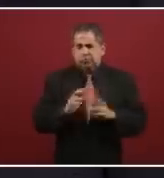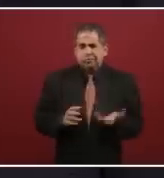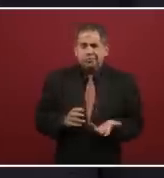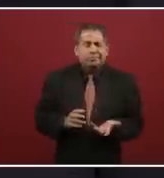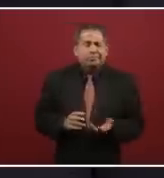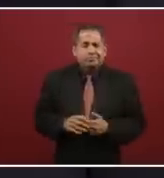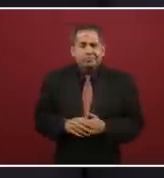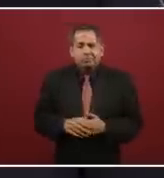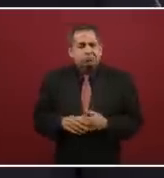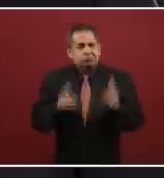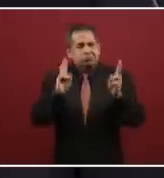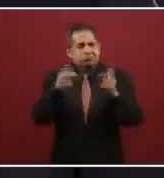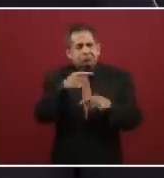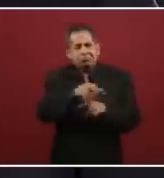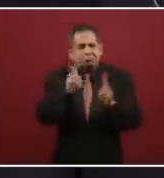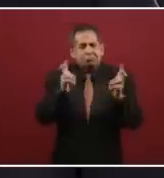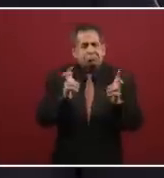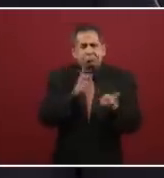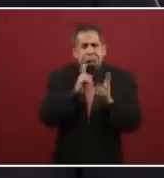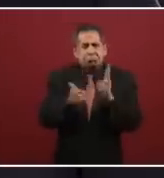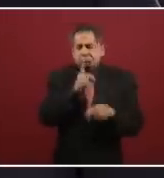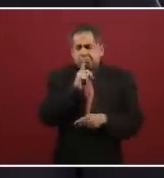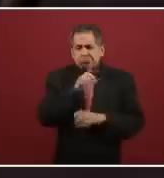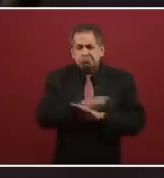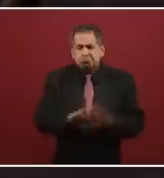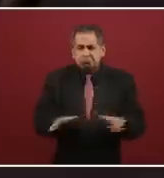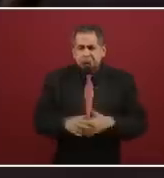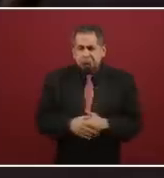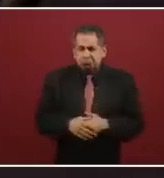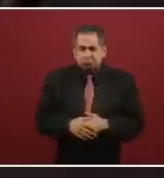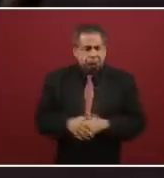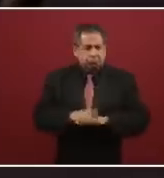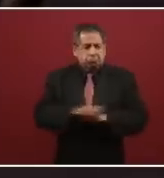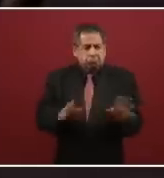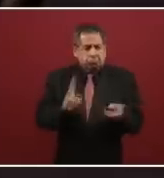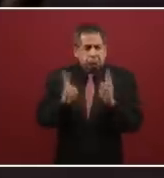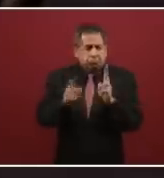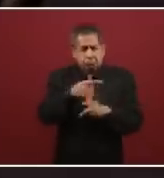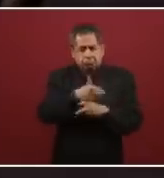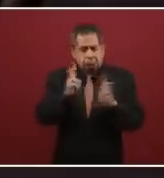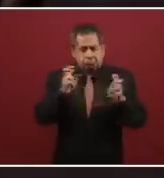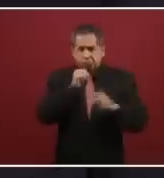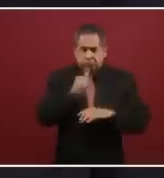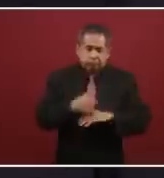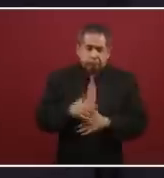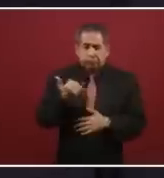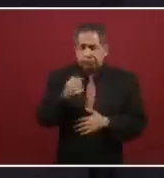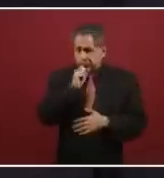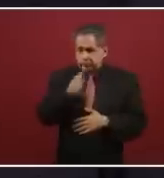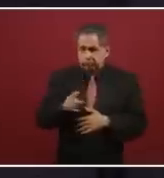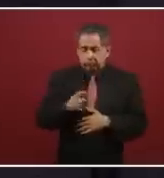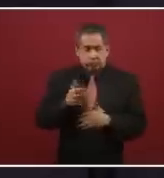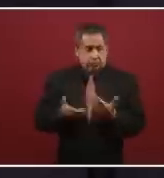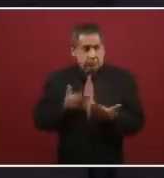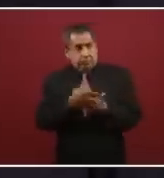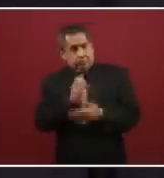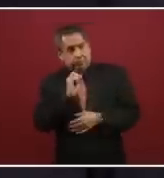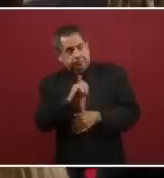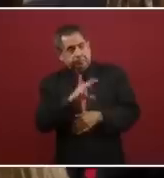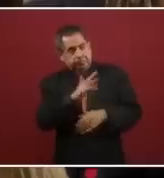más, ni se trató el tema, no se trató y tampoco lo íbamos a